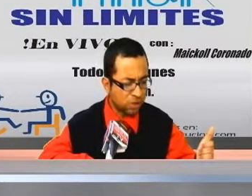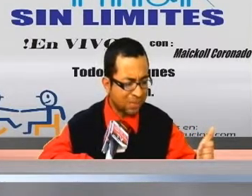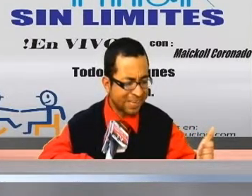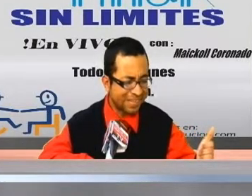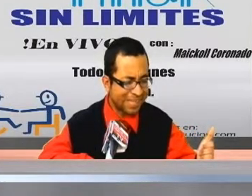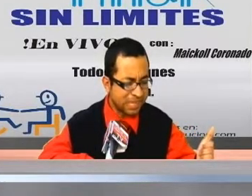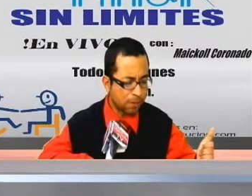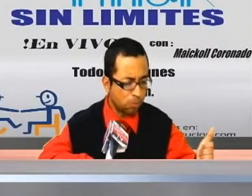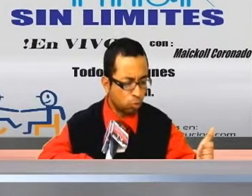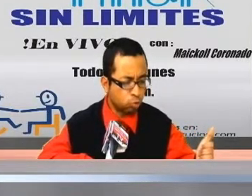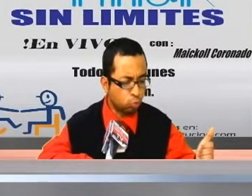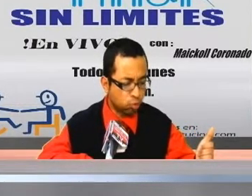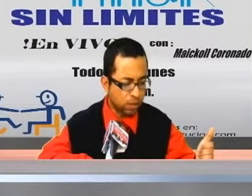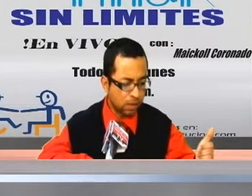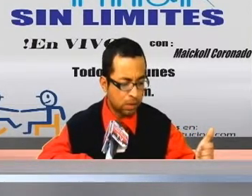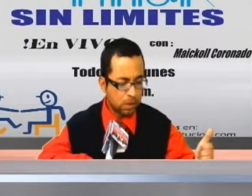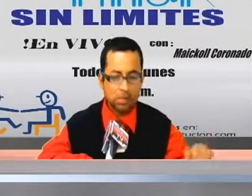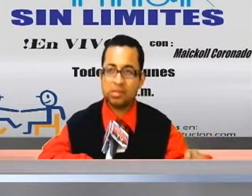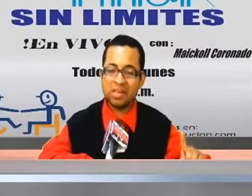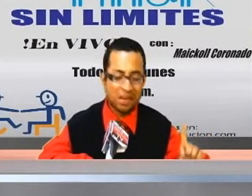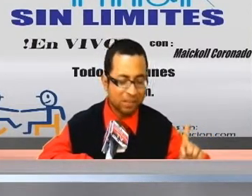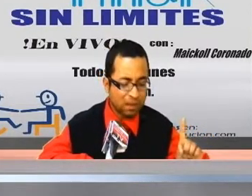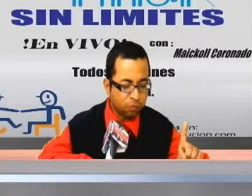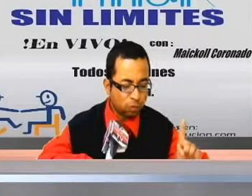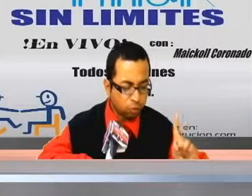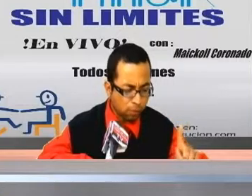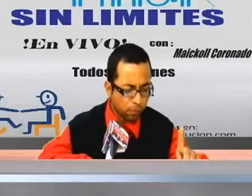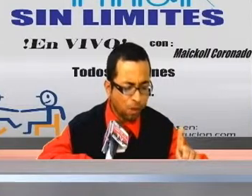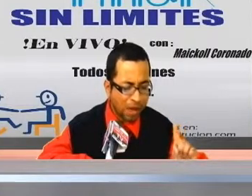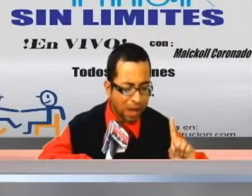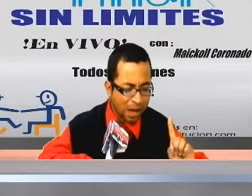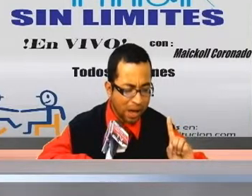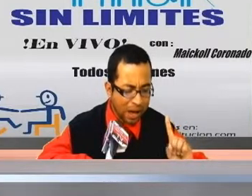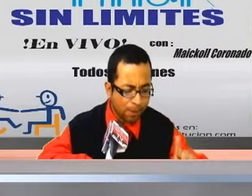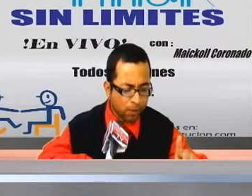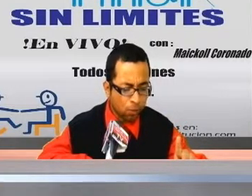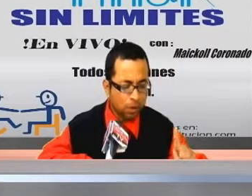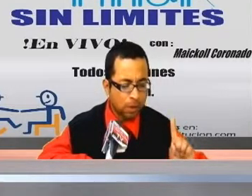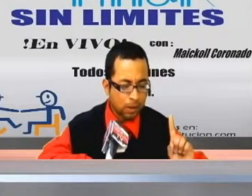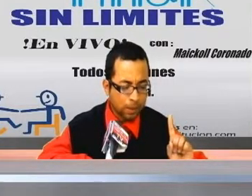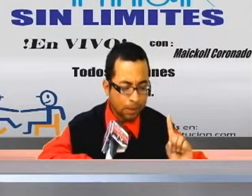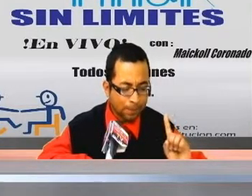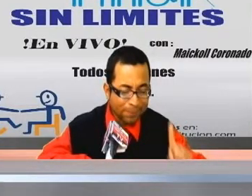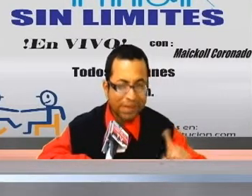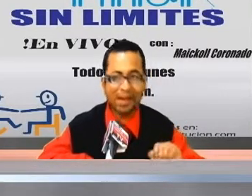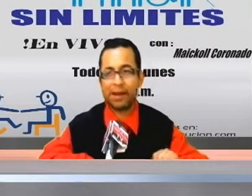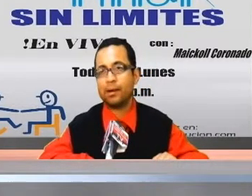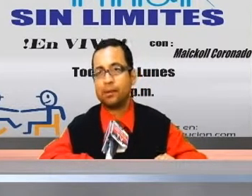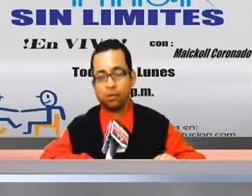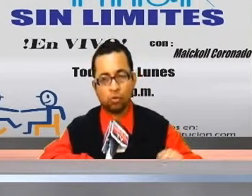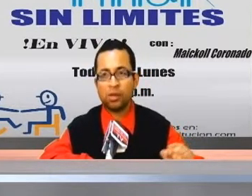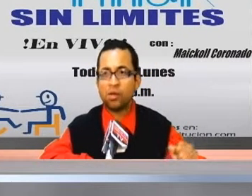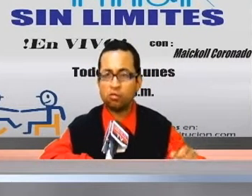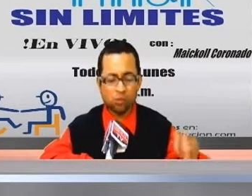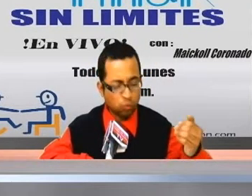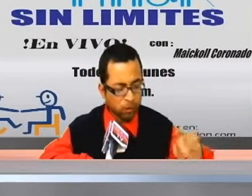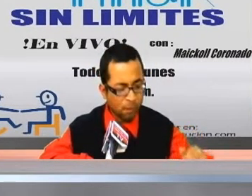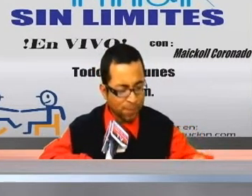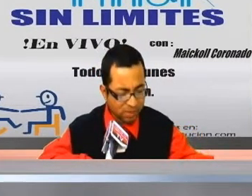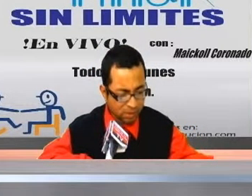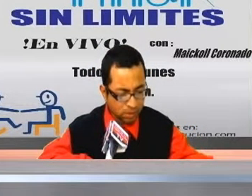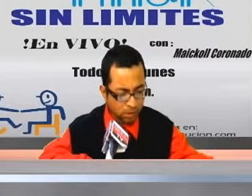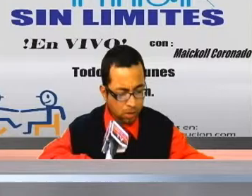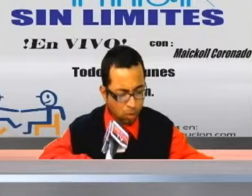pintor Guillermo Tursa y el fotógrafo Álvaro Vergara, donde ellos